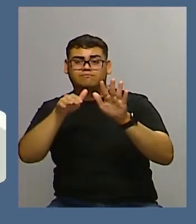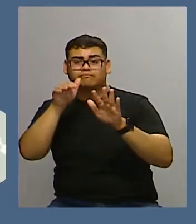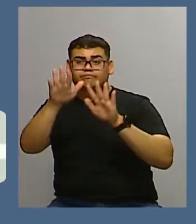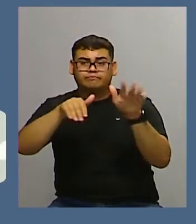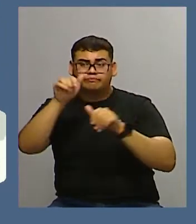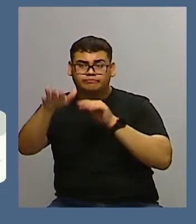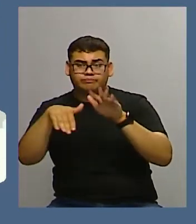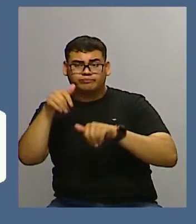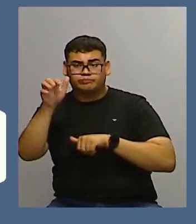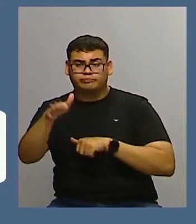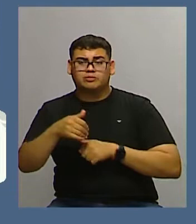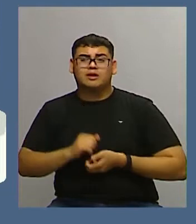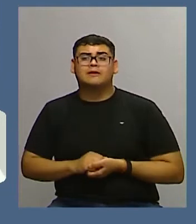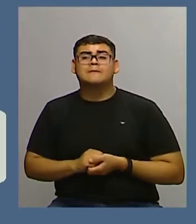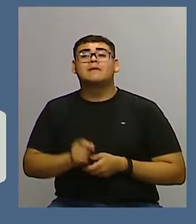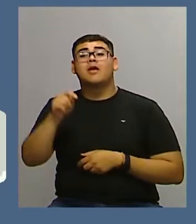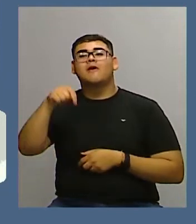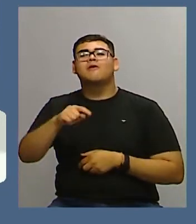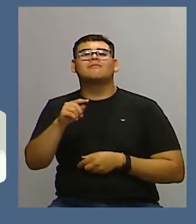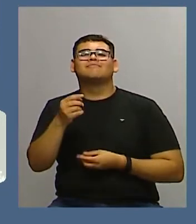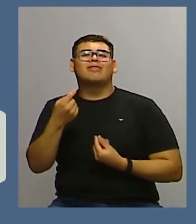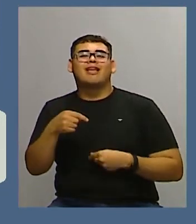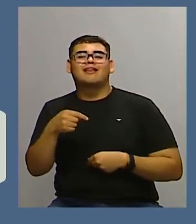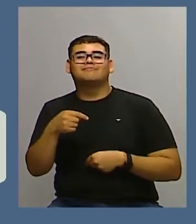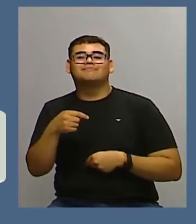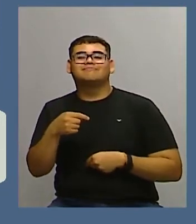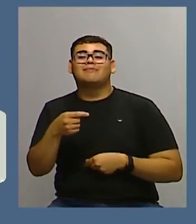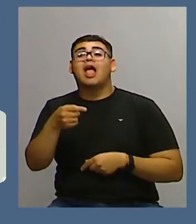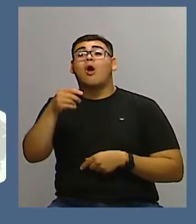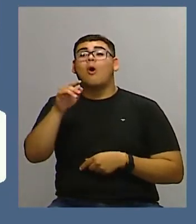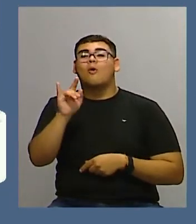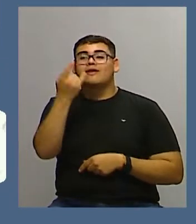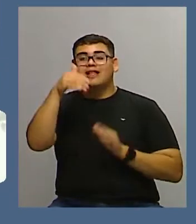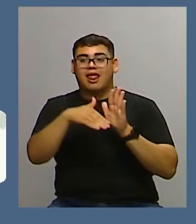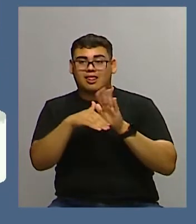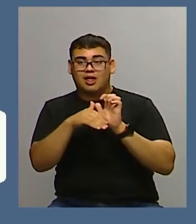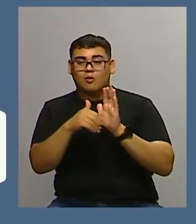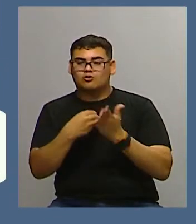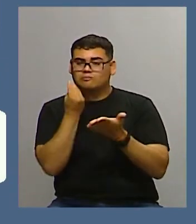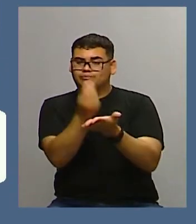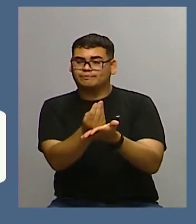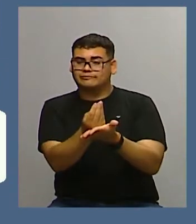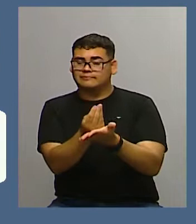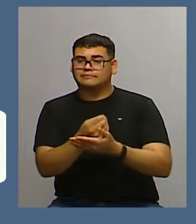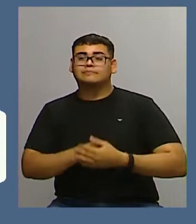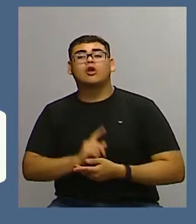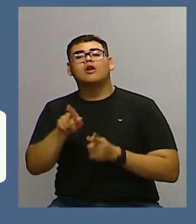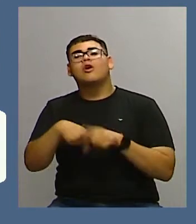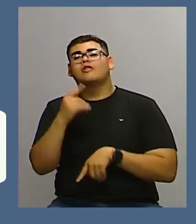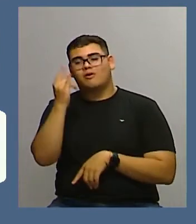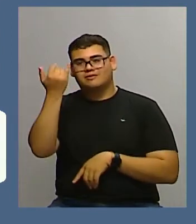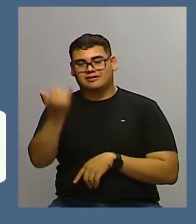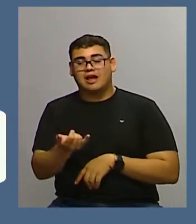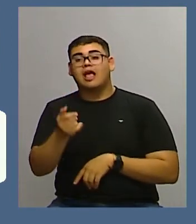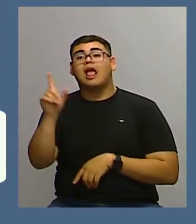estoy representando a la Universidad Nacional de Cuyo con otras universidades, la Universidad de la